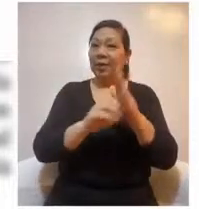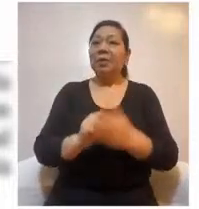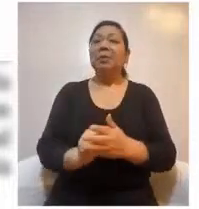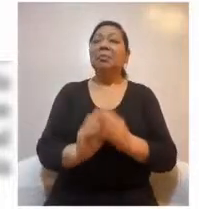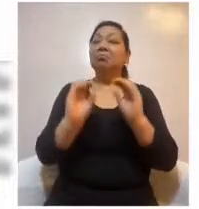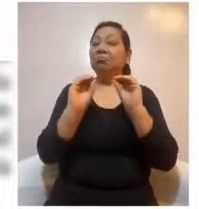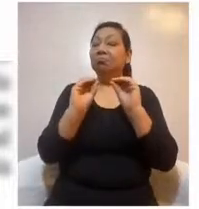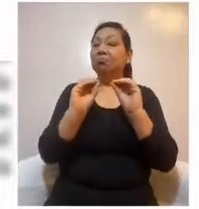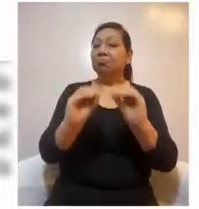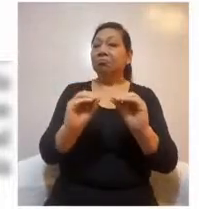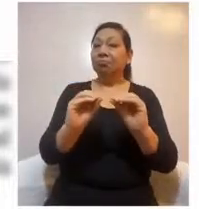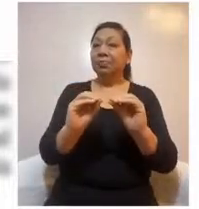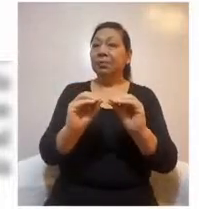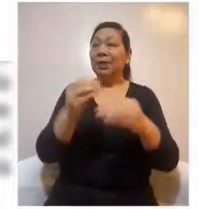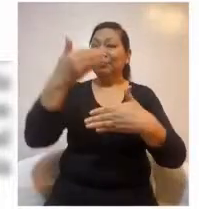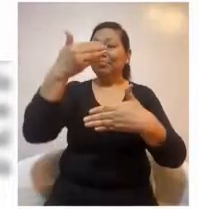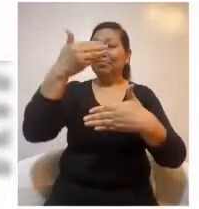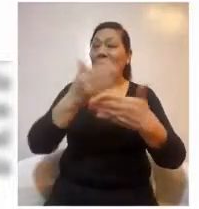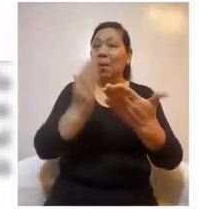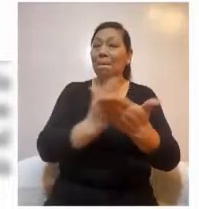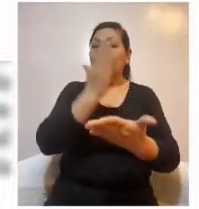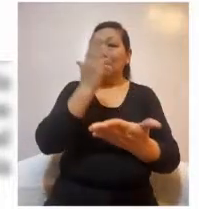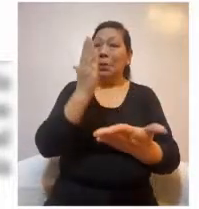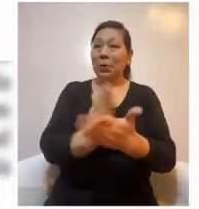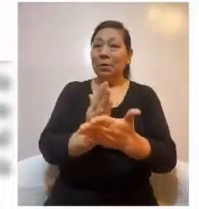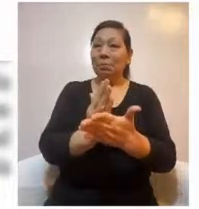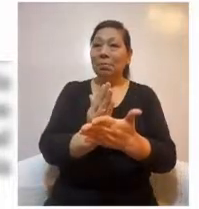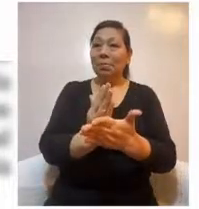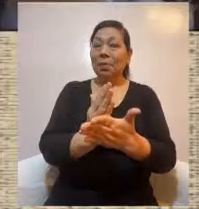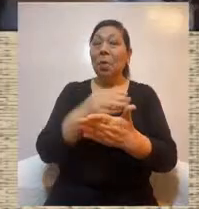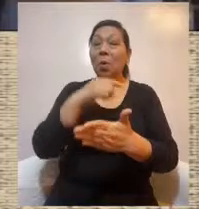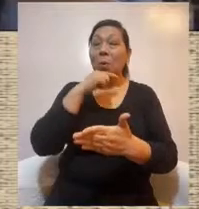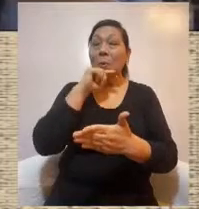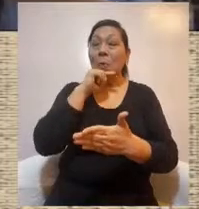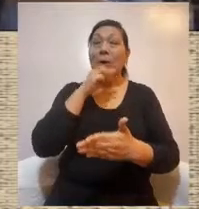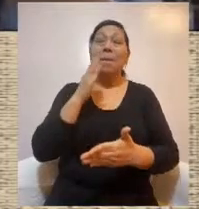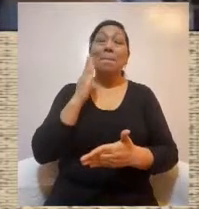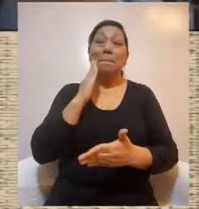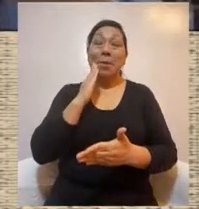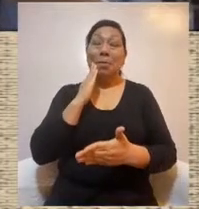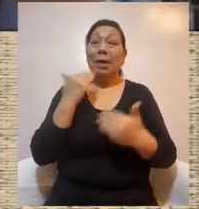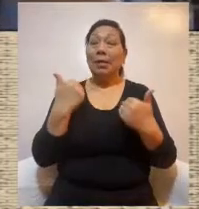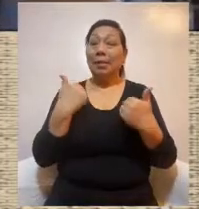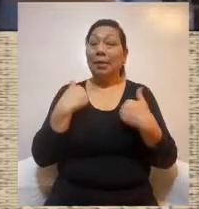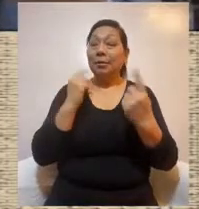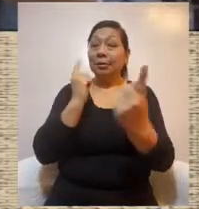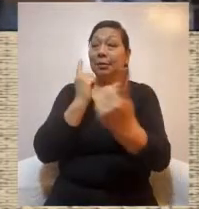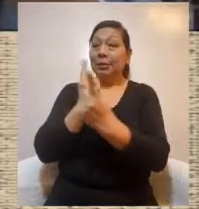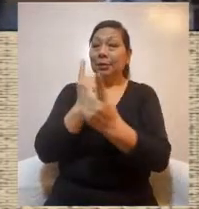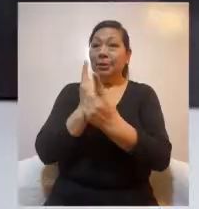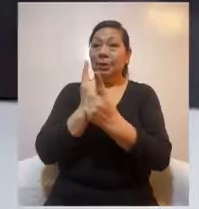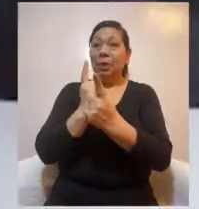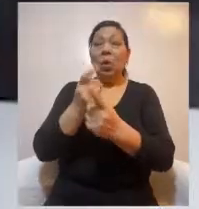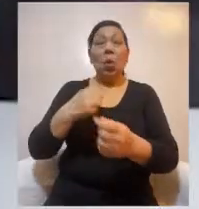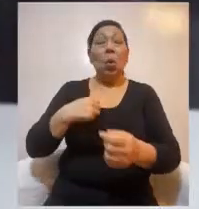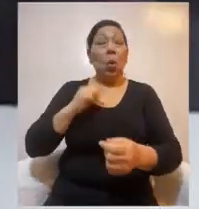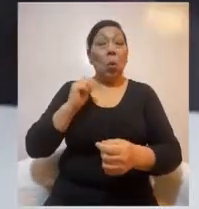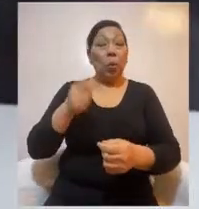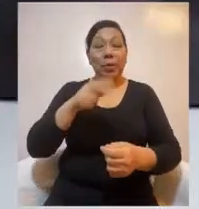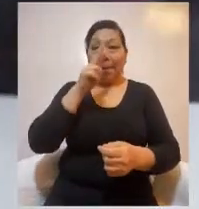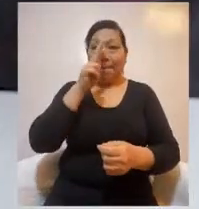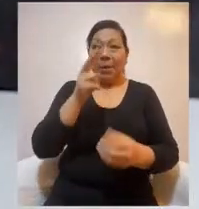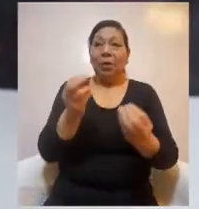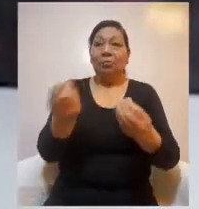Constitucional, se pone de relieve los obstáculos a los que, por ser mujer y madre, se tiene que enfrentar una